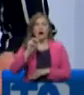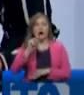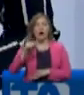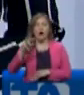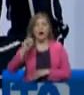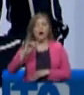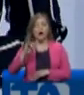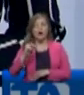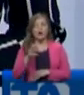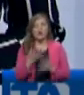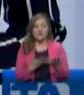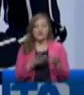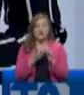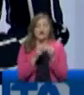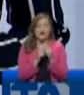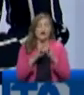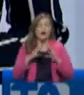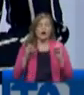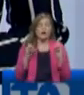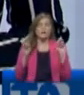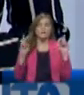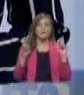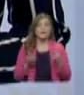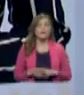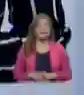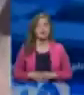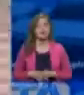espera que la crisis pueda resolverse.